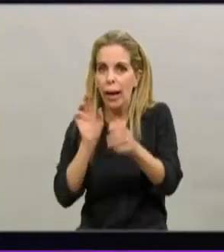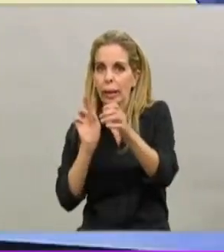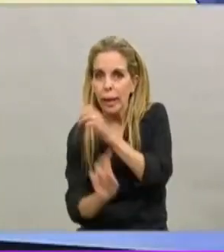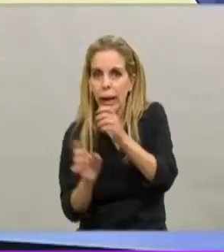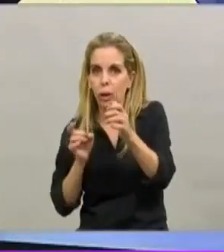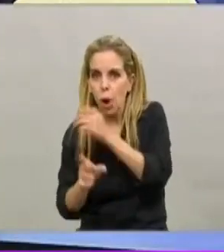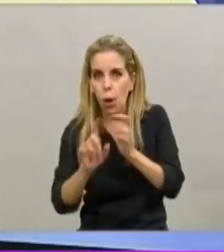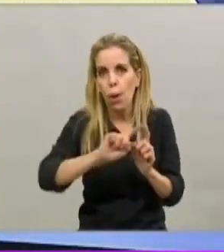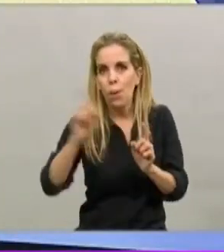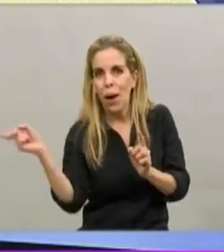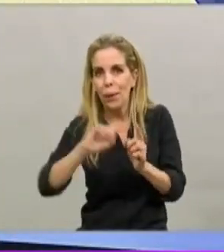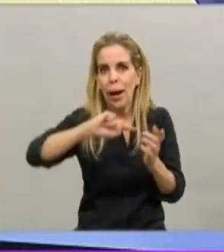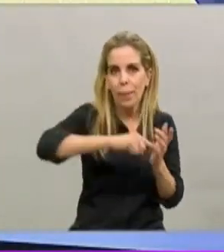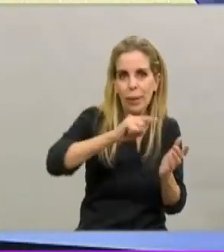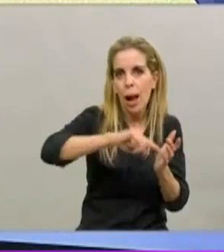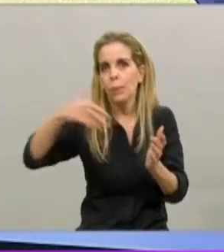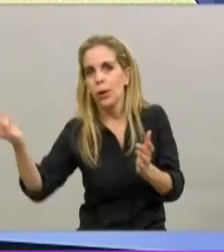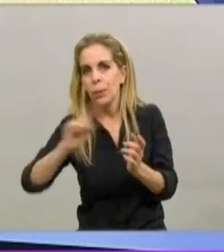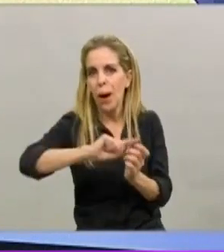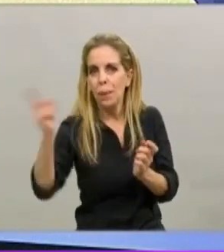dentro de la ciudad, más los que se mueven dentro de la Gran Buenos Aires.